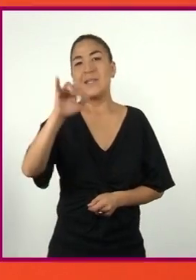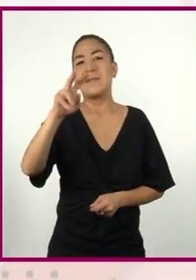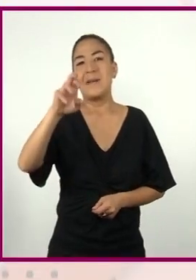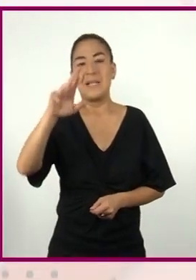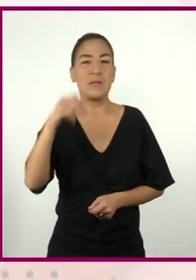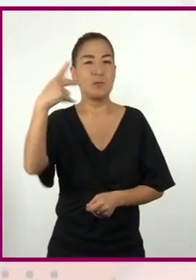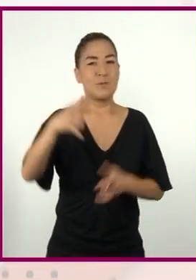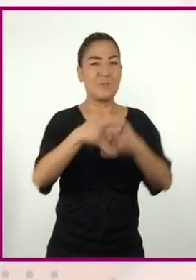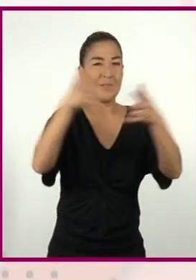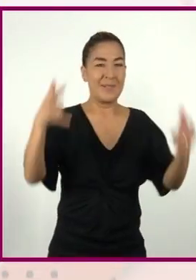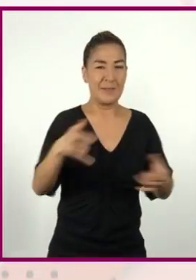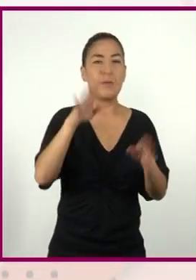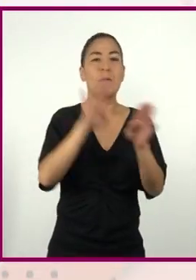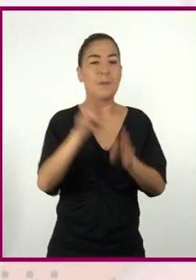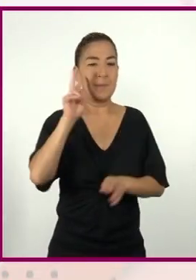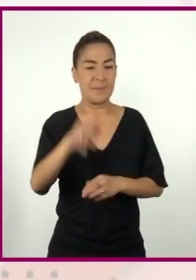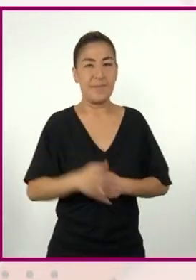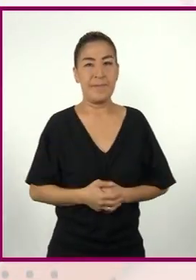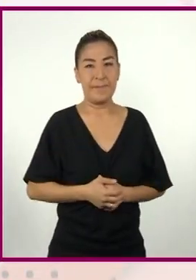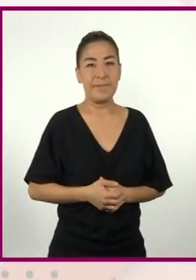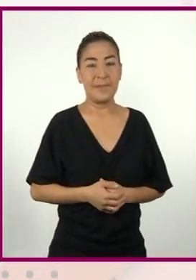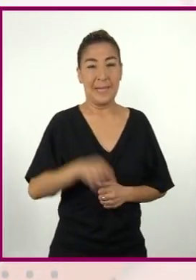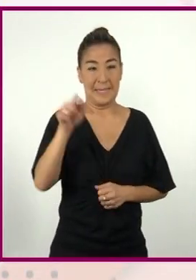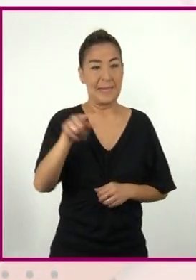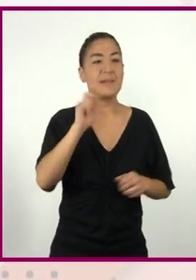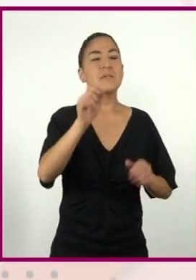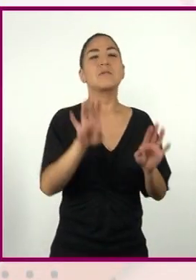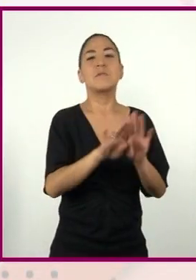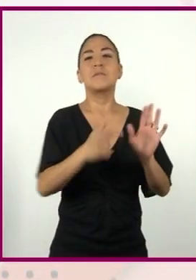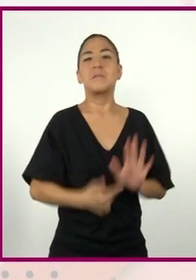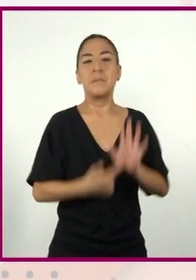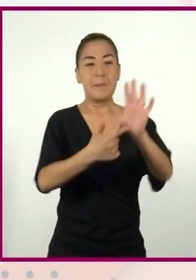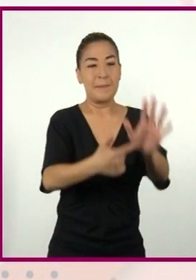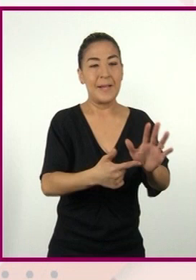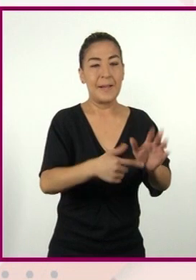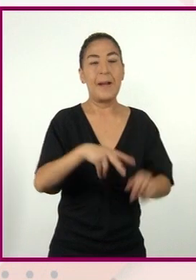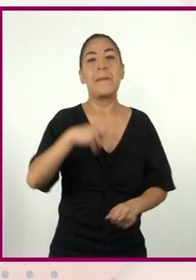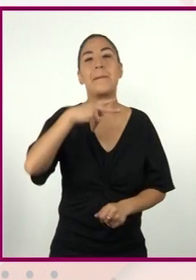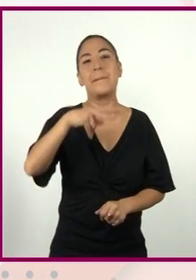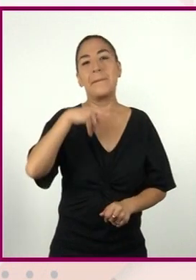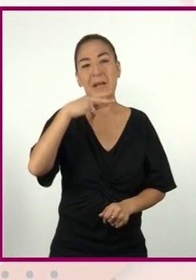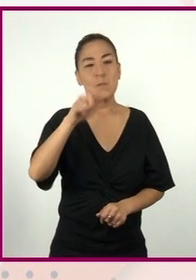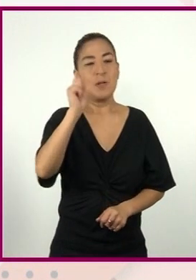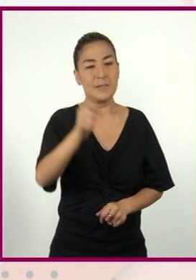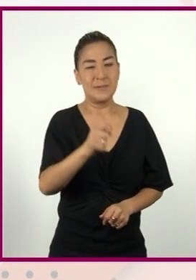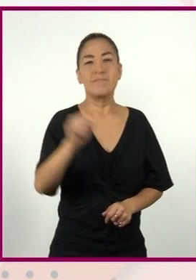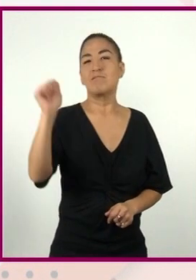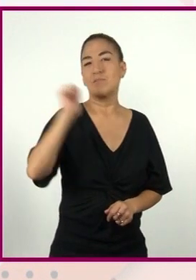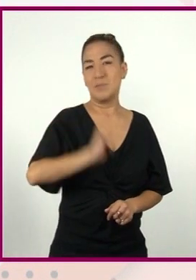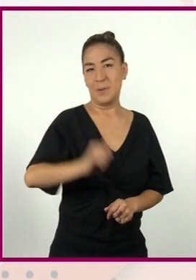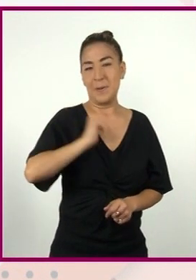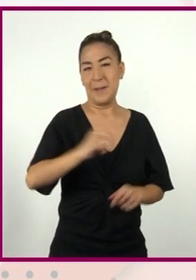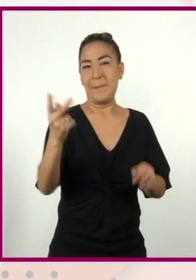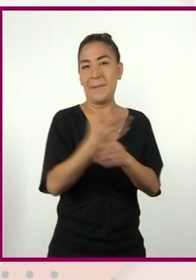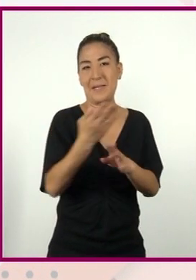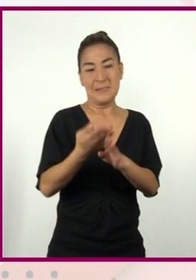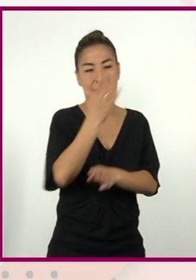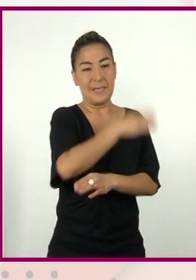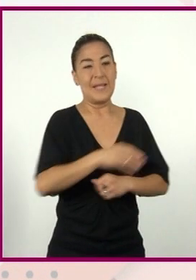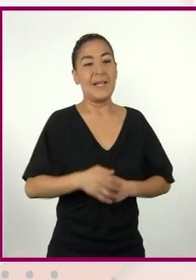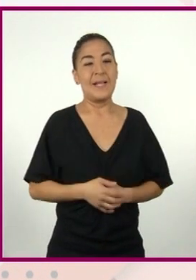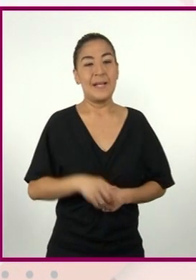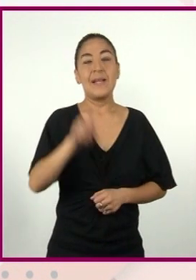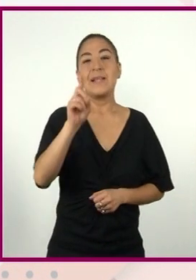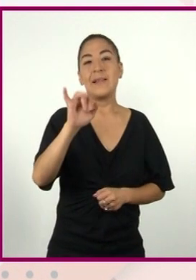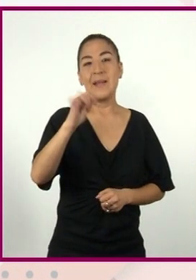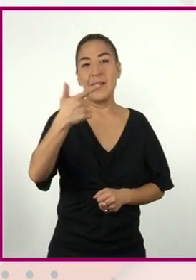hablado. El presente histórico expresa con un verbo en presente un hecho del pasado. Diego María de